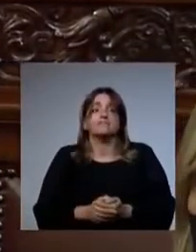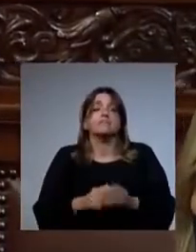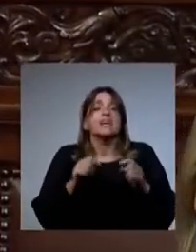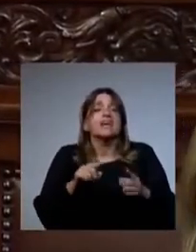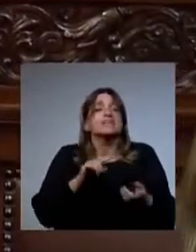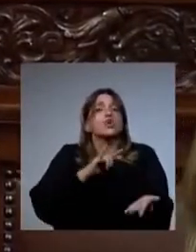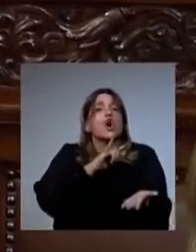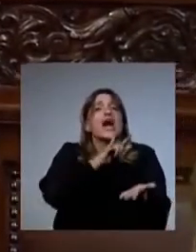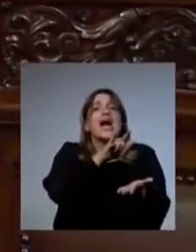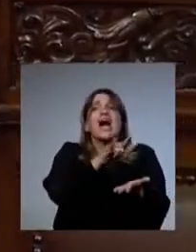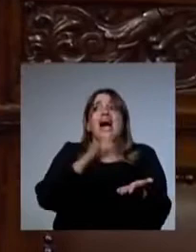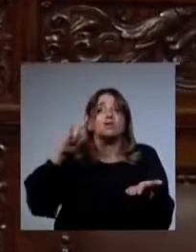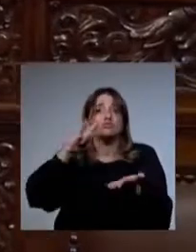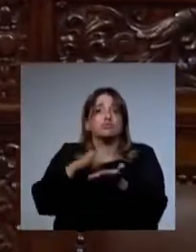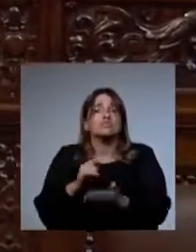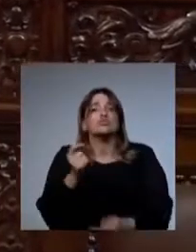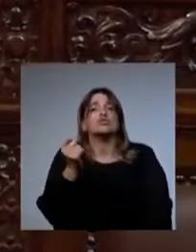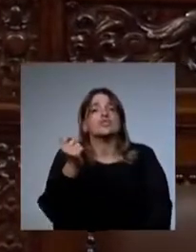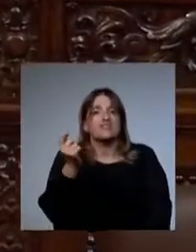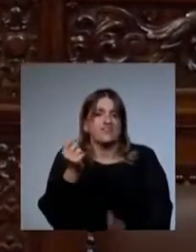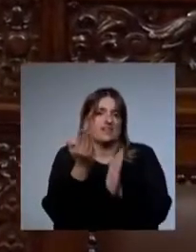Esos aeropuertos son los de Rivera,